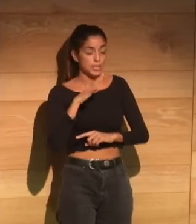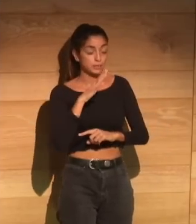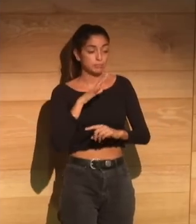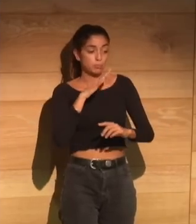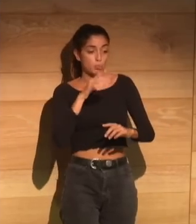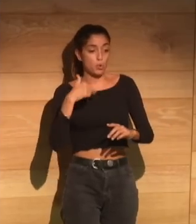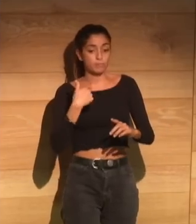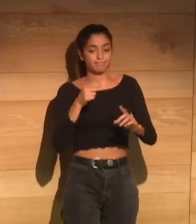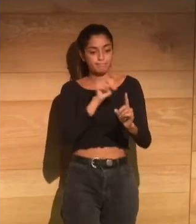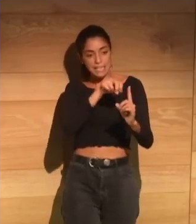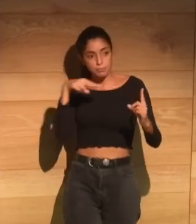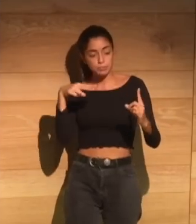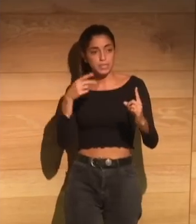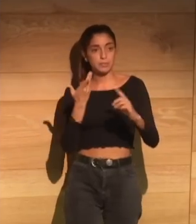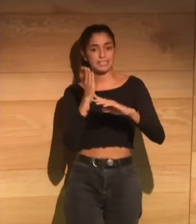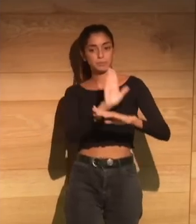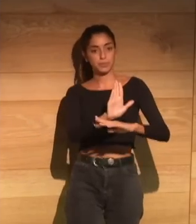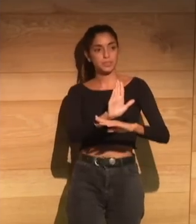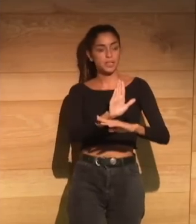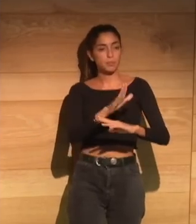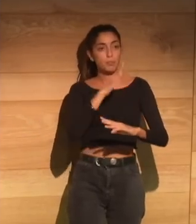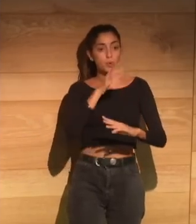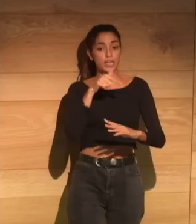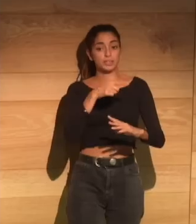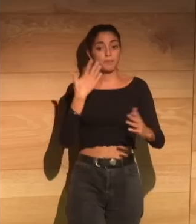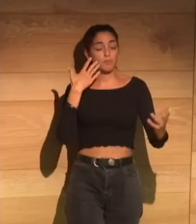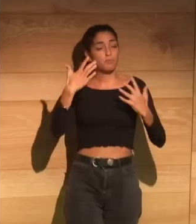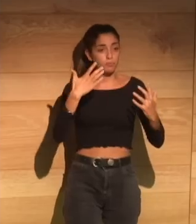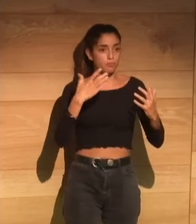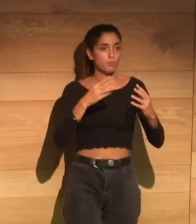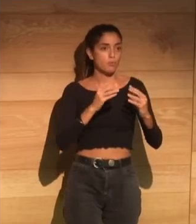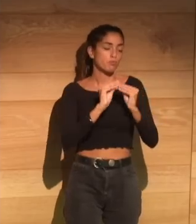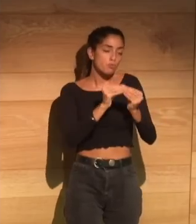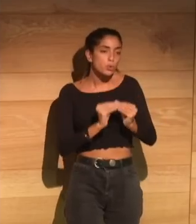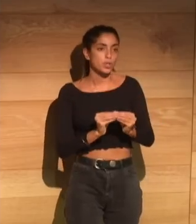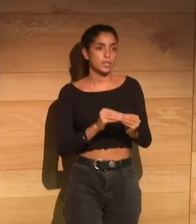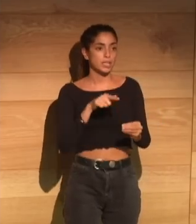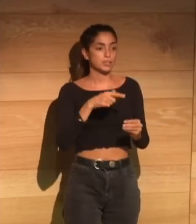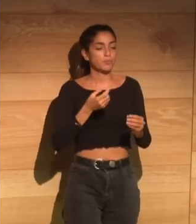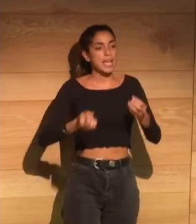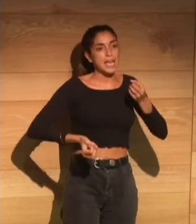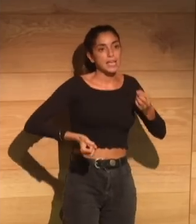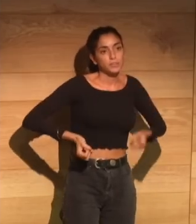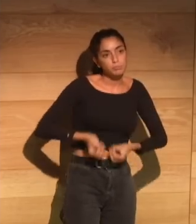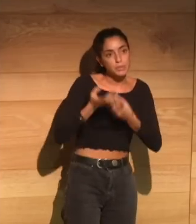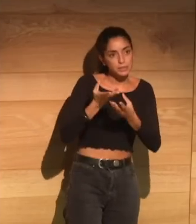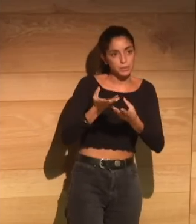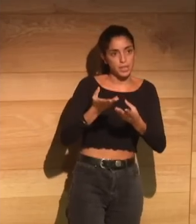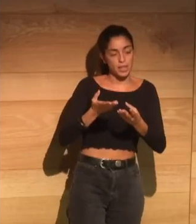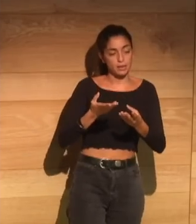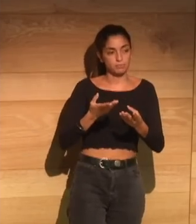la perspectiva porque no se considera que esa sea la funcionalidad del arte. Tiene mucho más que ver con la expresividad. Hay un momento en